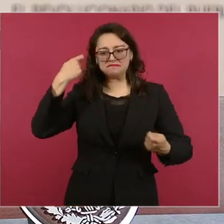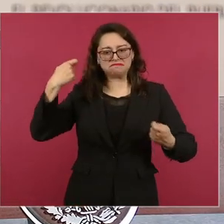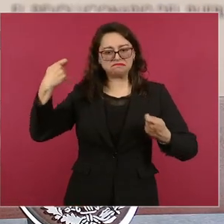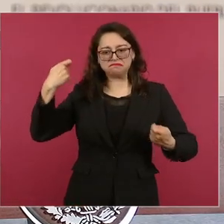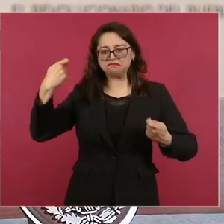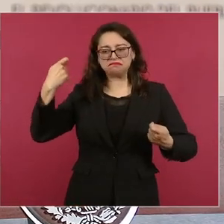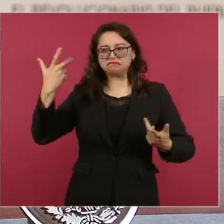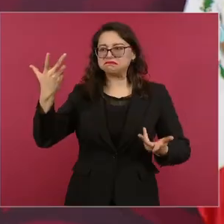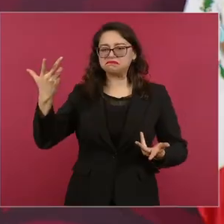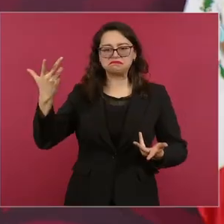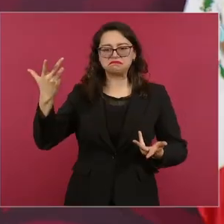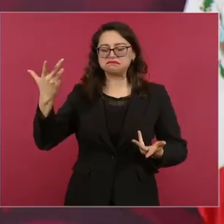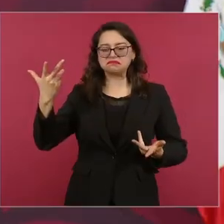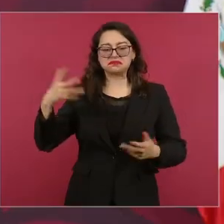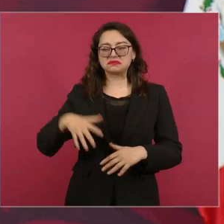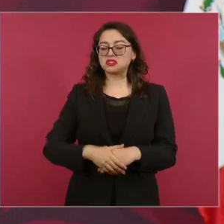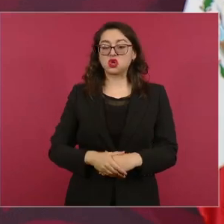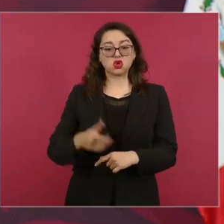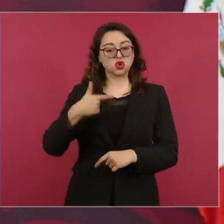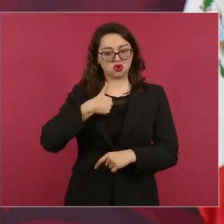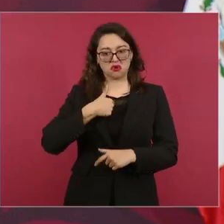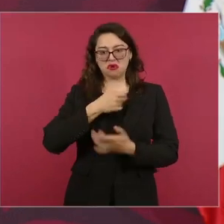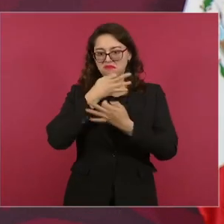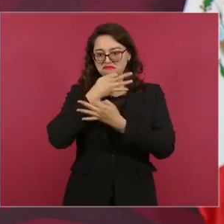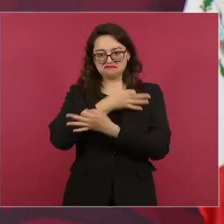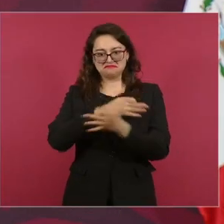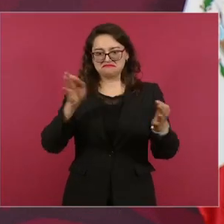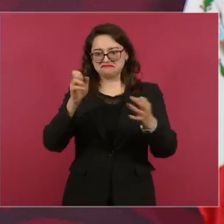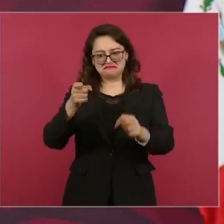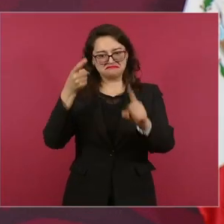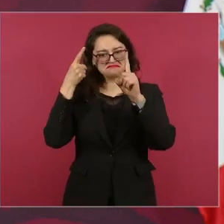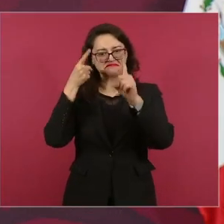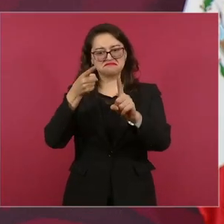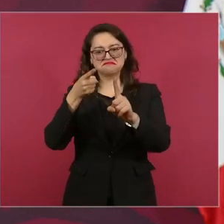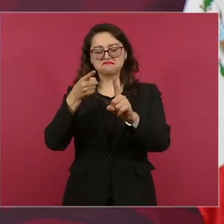Y desde luego que yo estoy por la paz